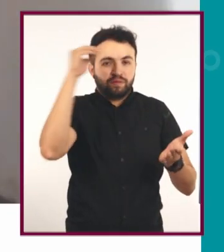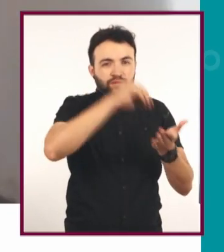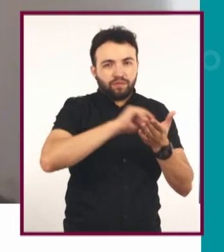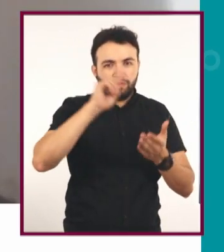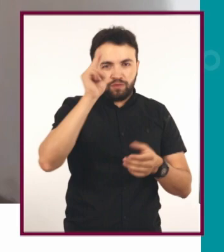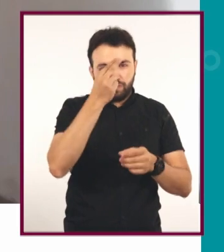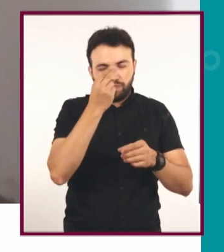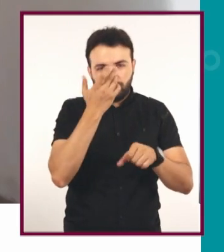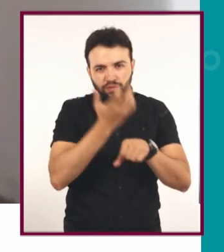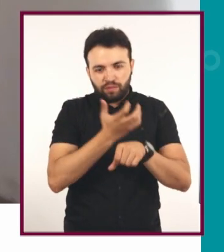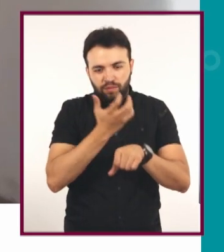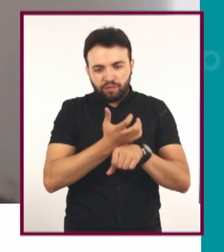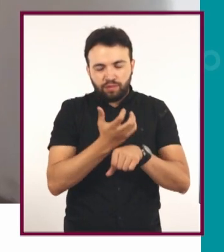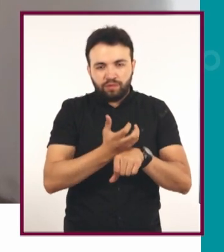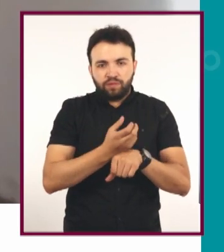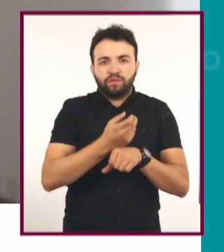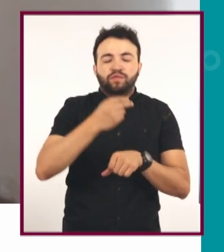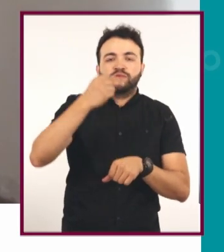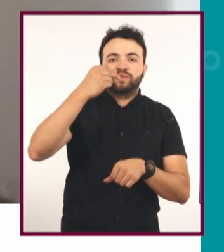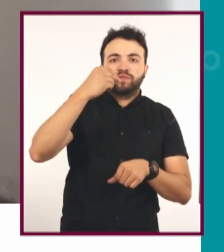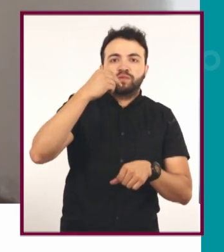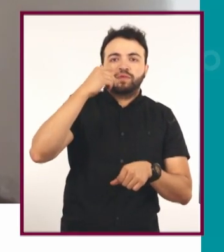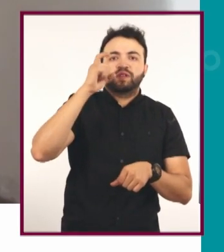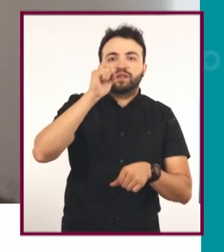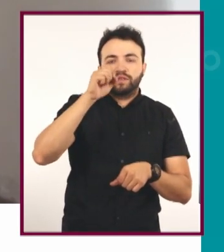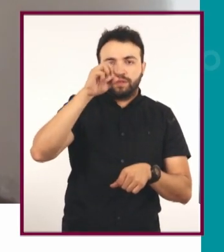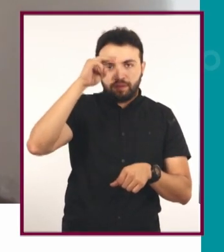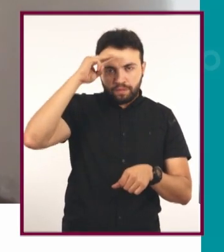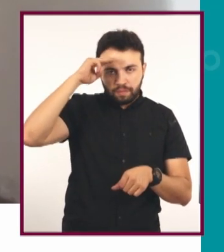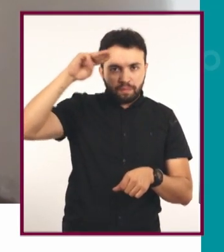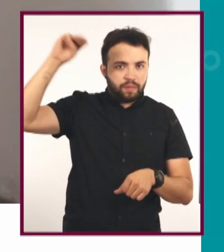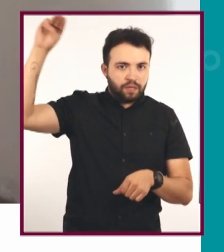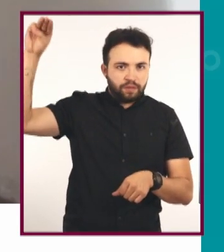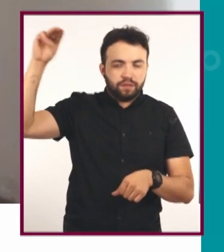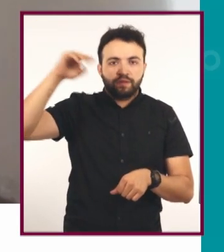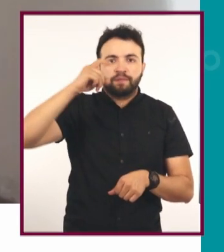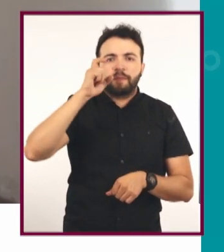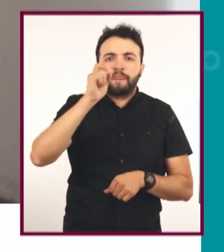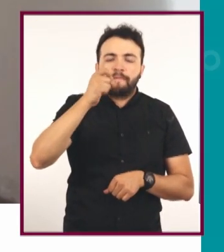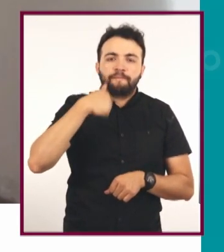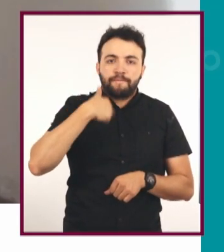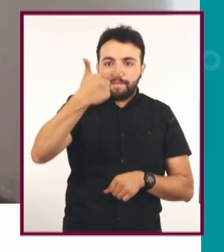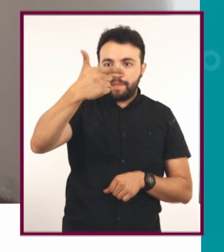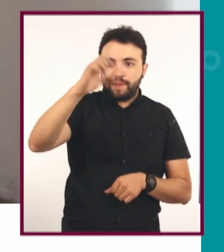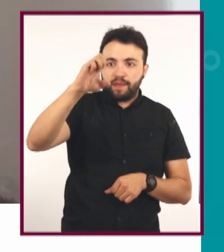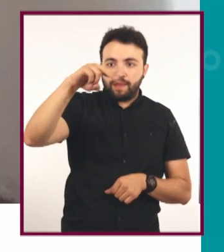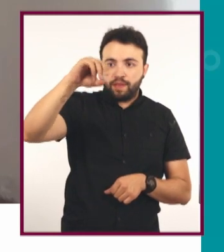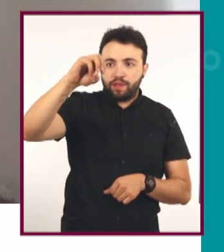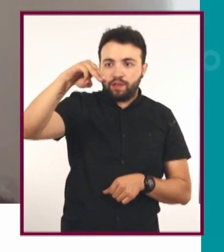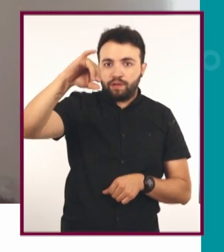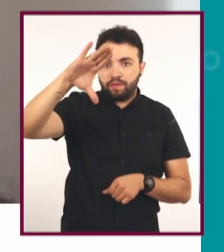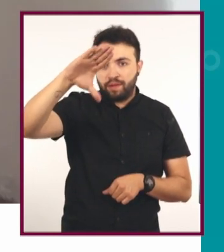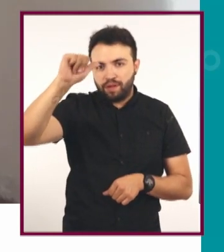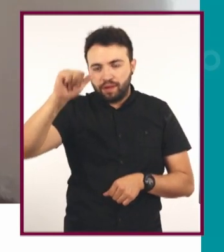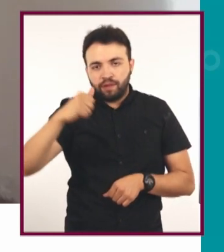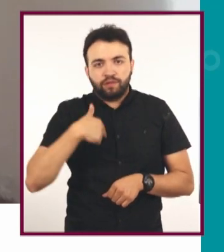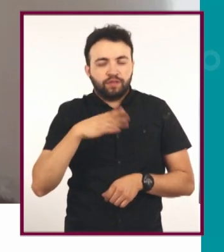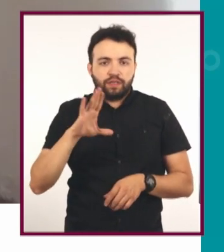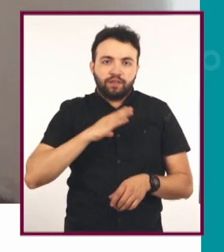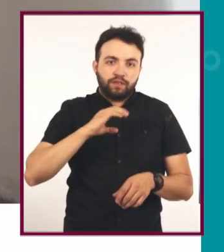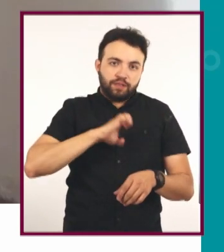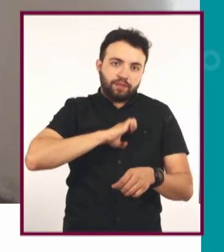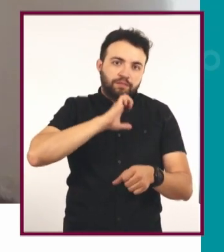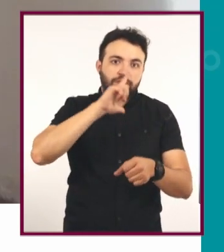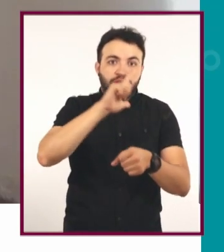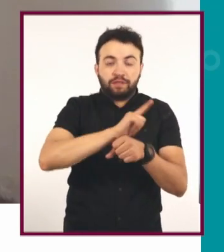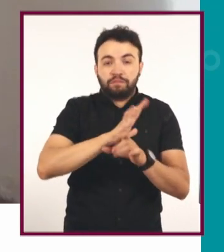Primero hice una maestría en la Universidad de Massachusetts en Boston. Ahí me especialicé en genómica, que es el área donde trabajo ahora y soy especialista ya desde